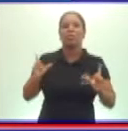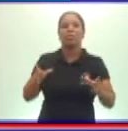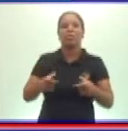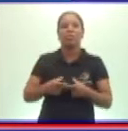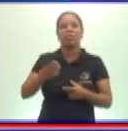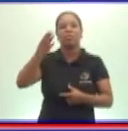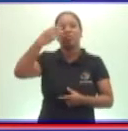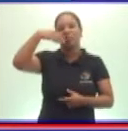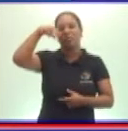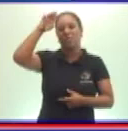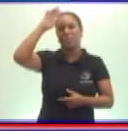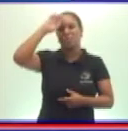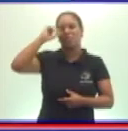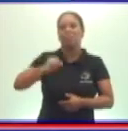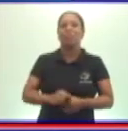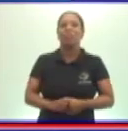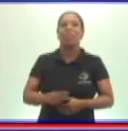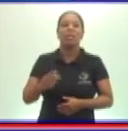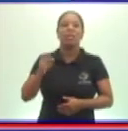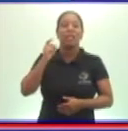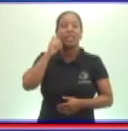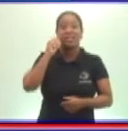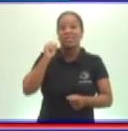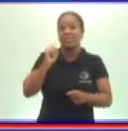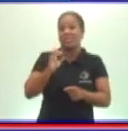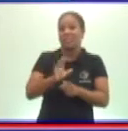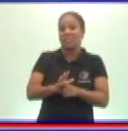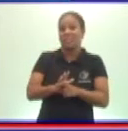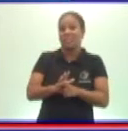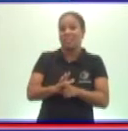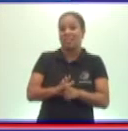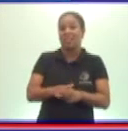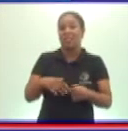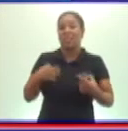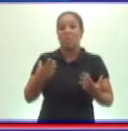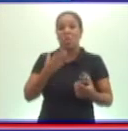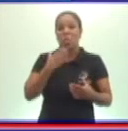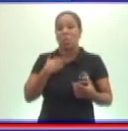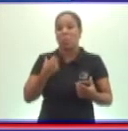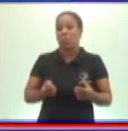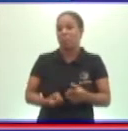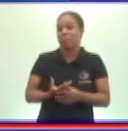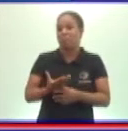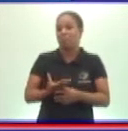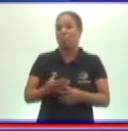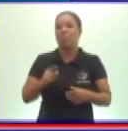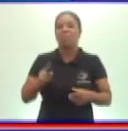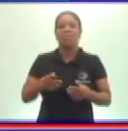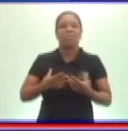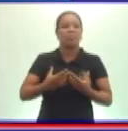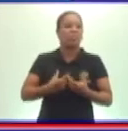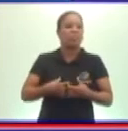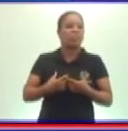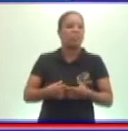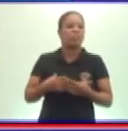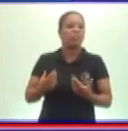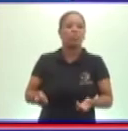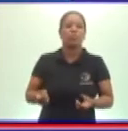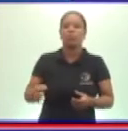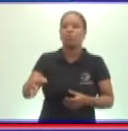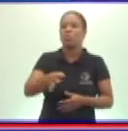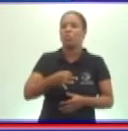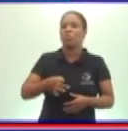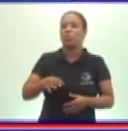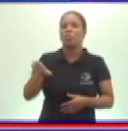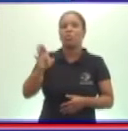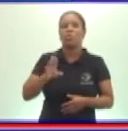segundo lugar, el origen es decir, tiene origen y creación histórico y articula sus núcleos básicos, el legado de Bolívar